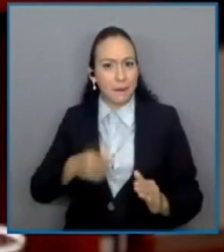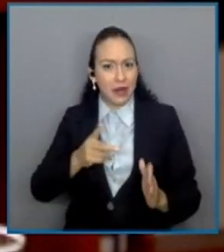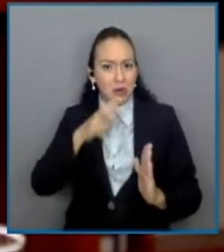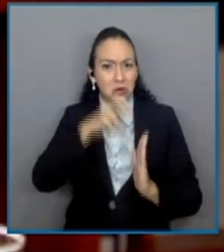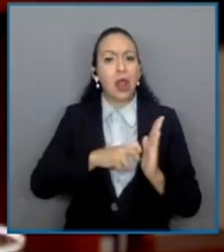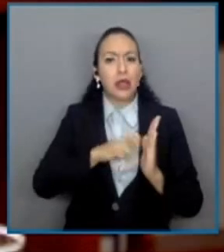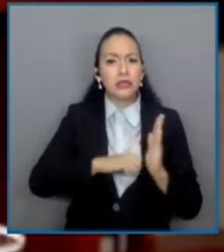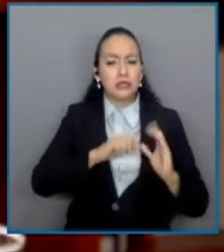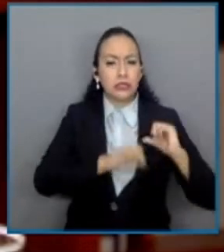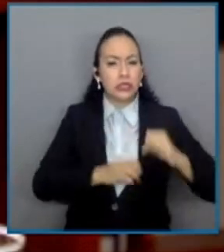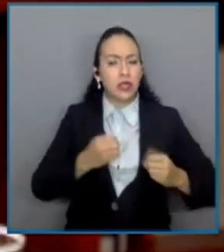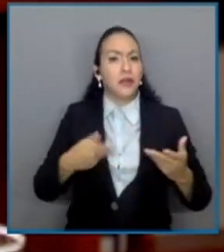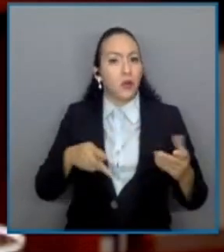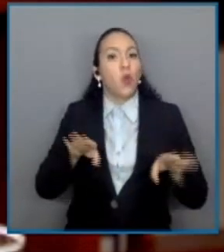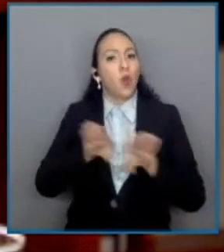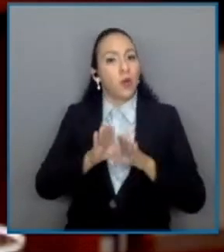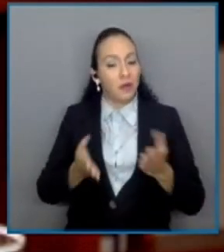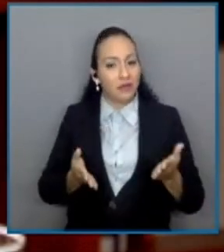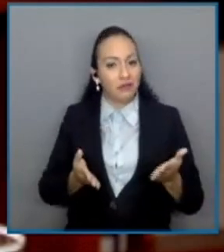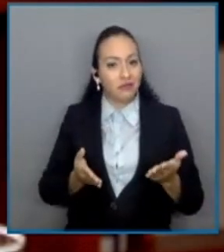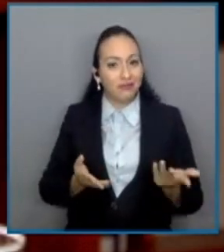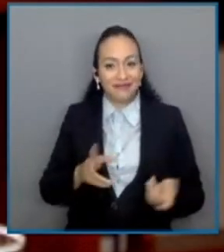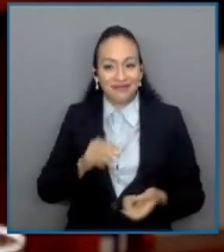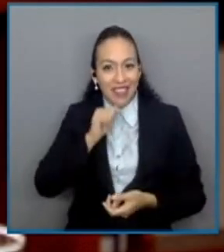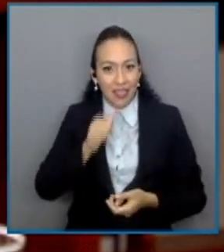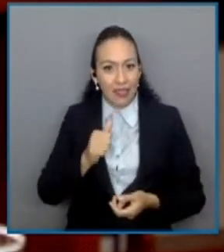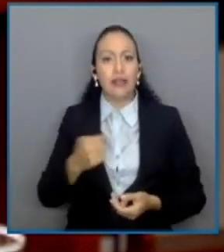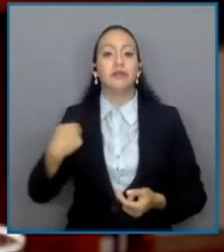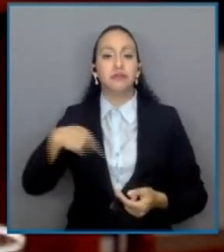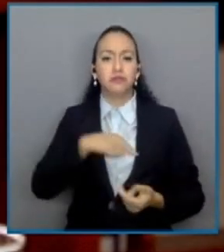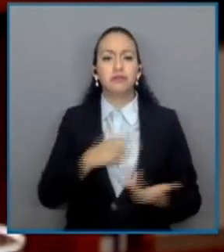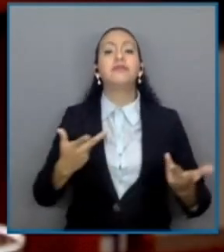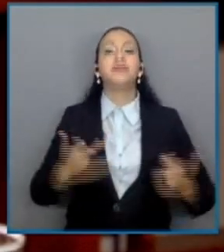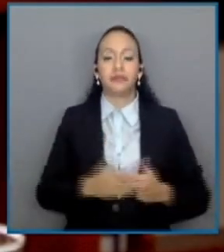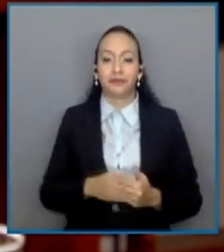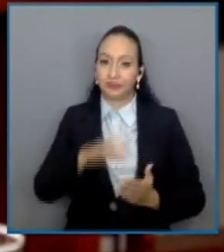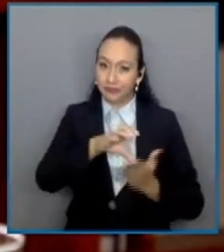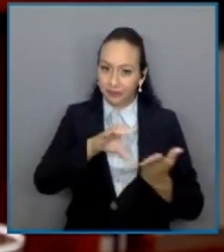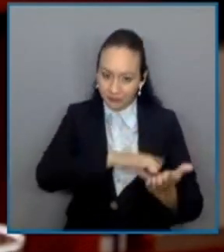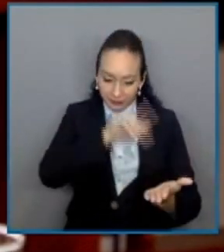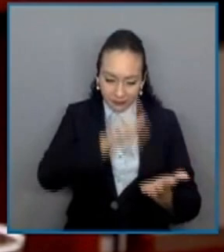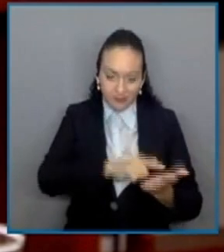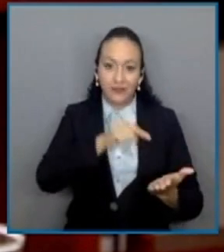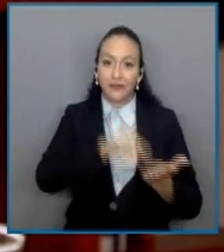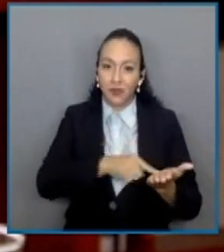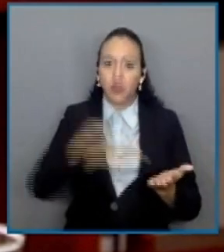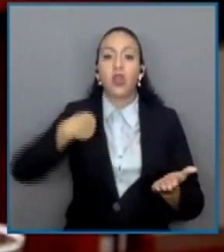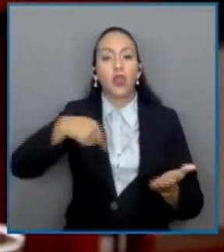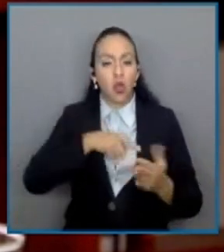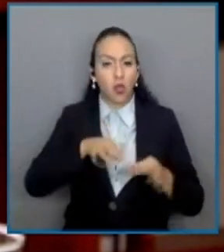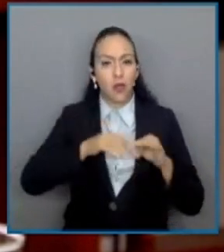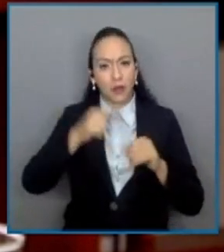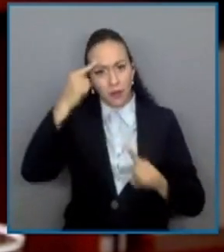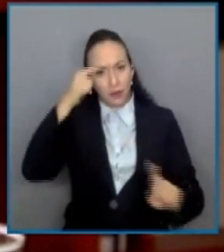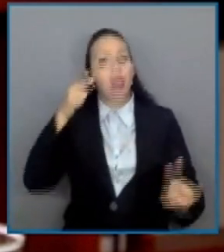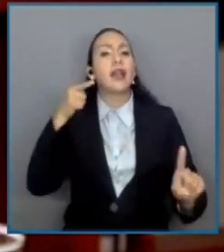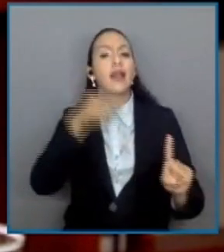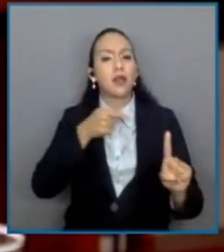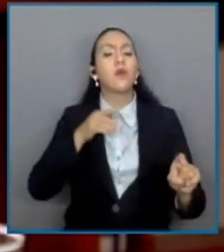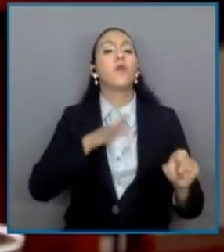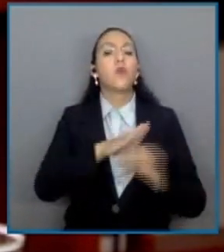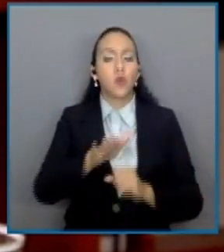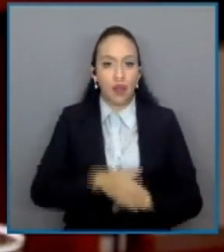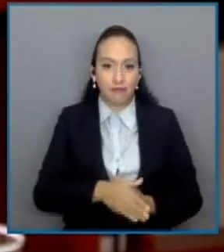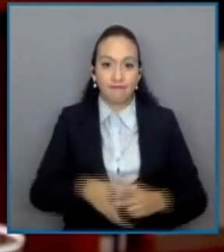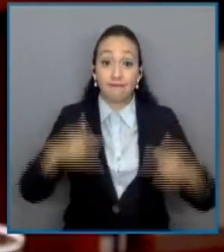porque todos somos pueblo, reciba la justicia de las personas que están preparadas para